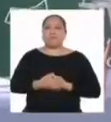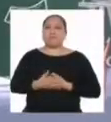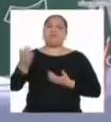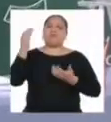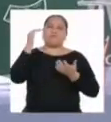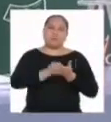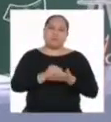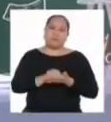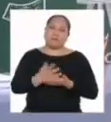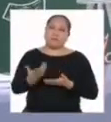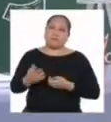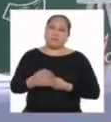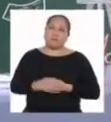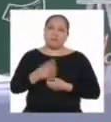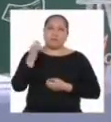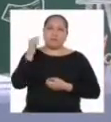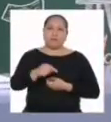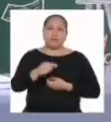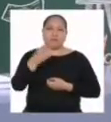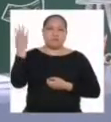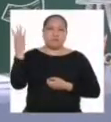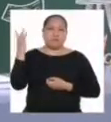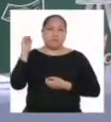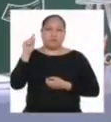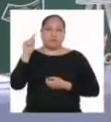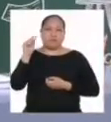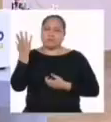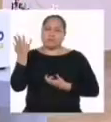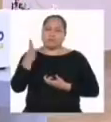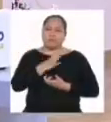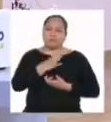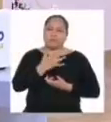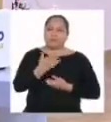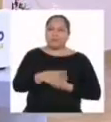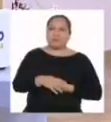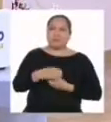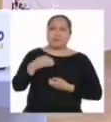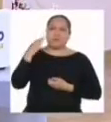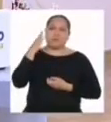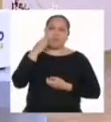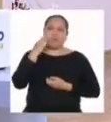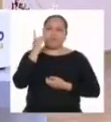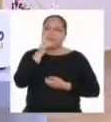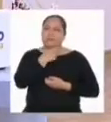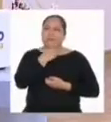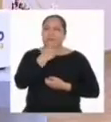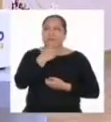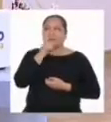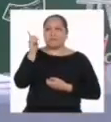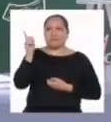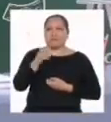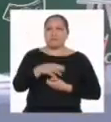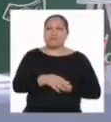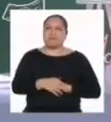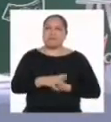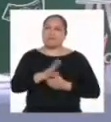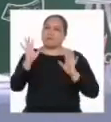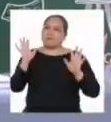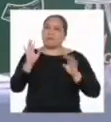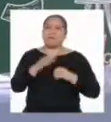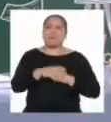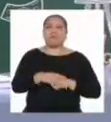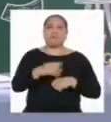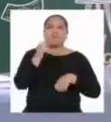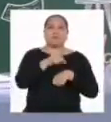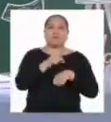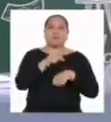Lo hizo otra vez. Esta señorita no tiene modales. A mi mamá no le caería muy bien. Bueno,